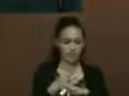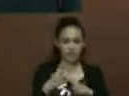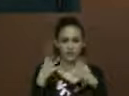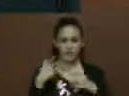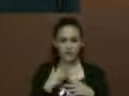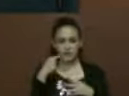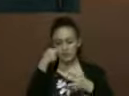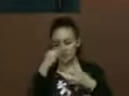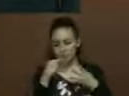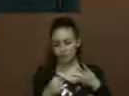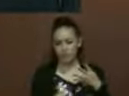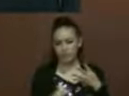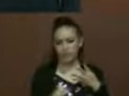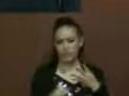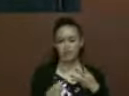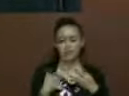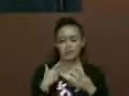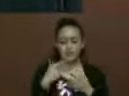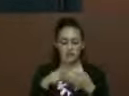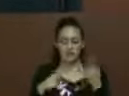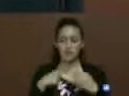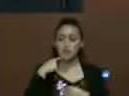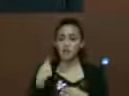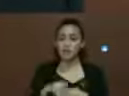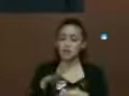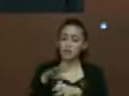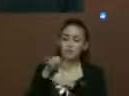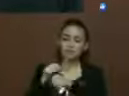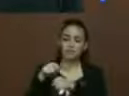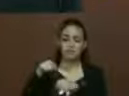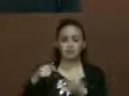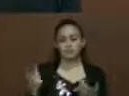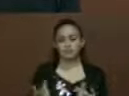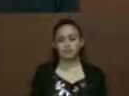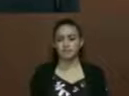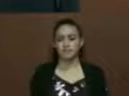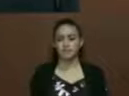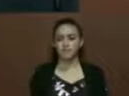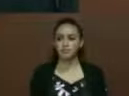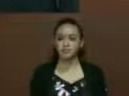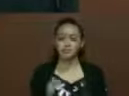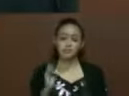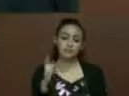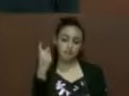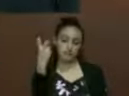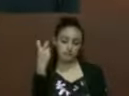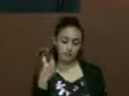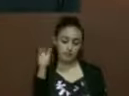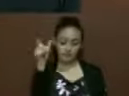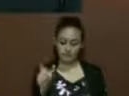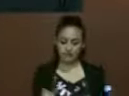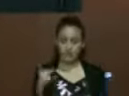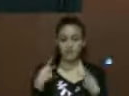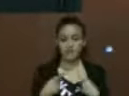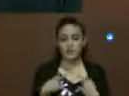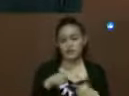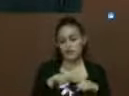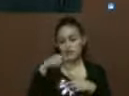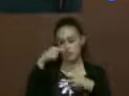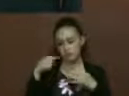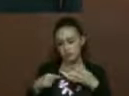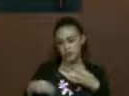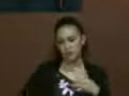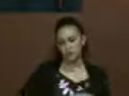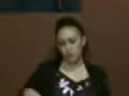pendientes, entiendo, orden de aprehensión, en consecuencia presunto culpable de algunos delitos que se